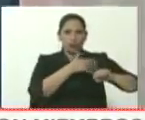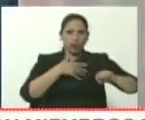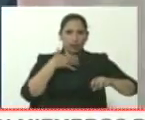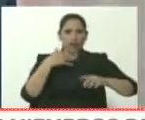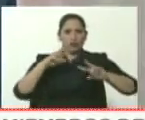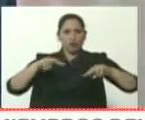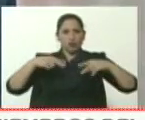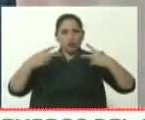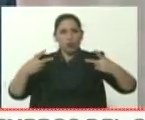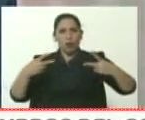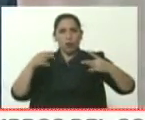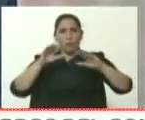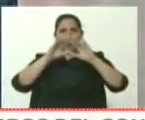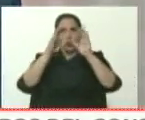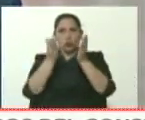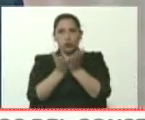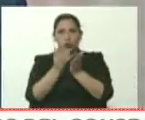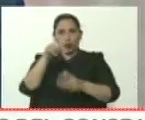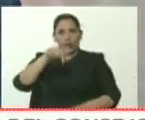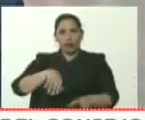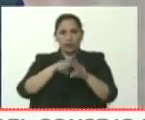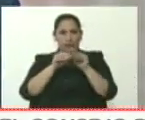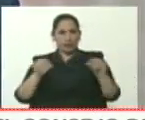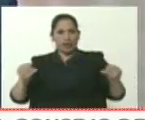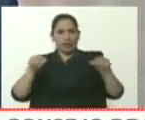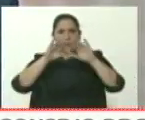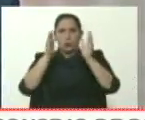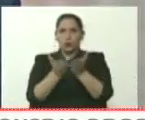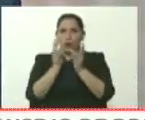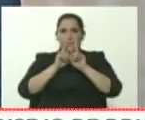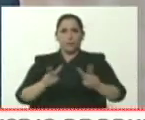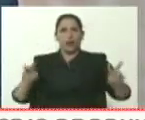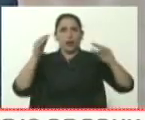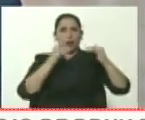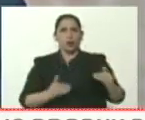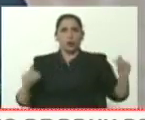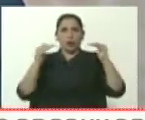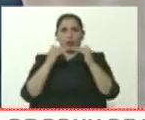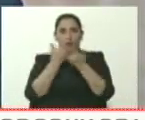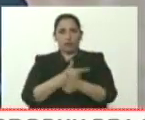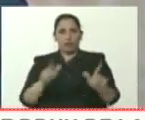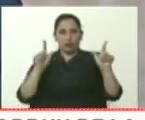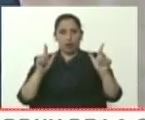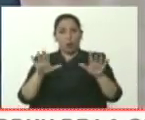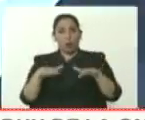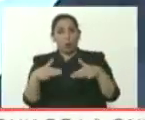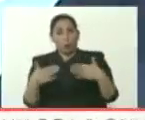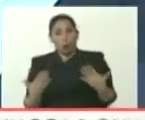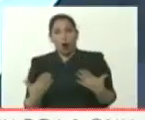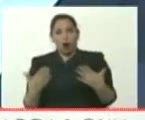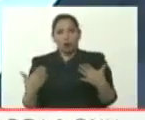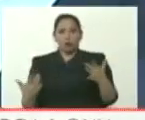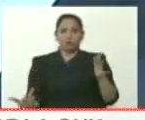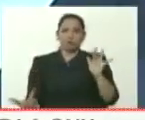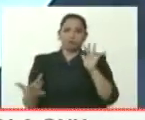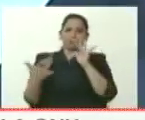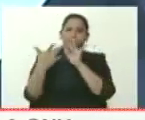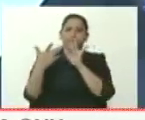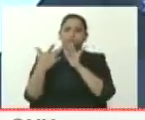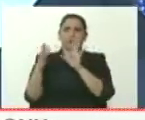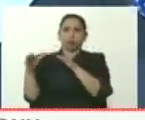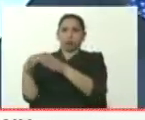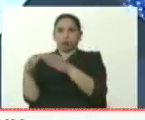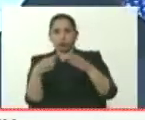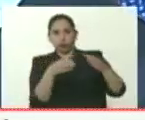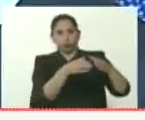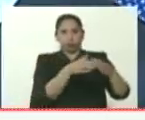mundo en estas tierras, un mundo de paz, de libertad e igualdad. Incluso cuando coincidieron las oligarquías en